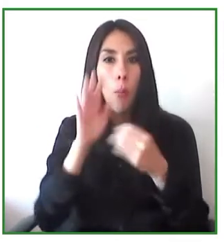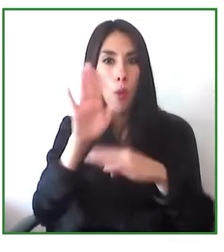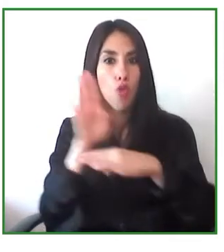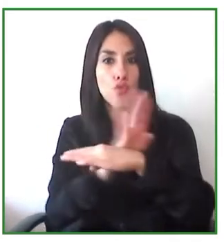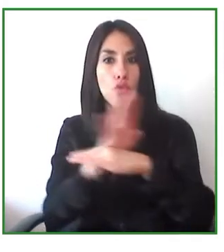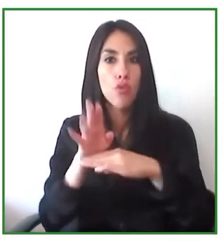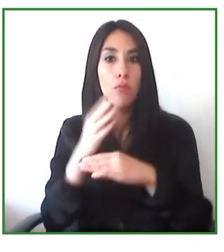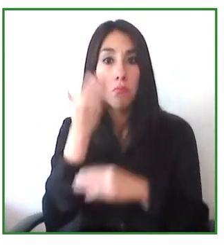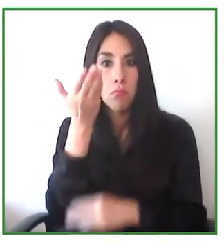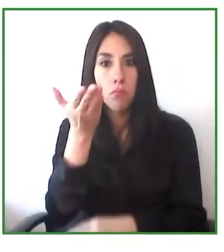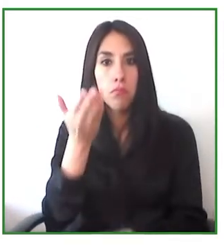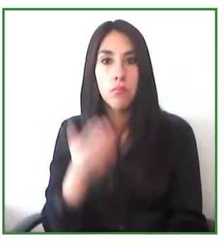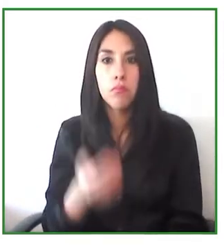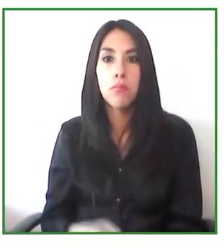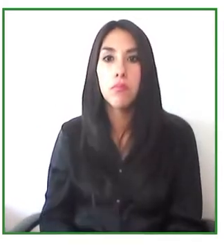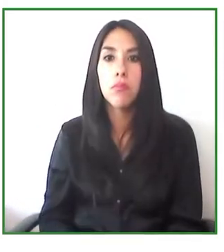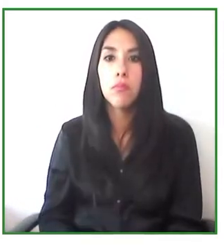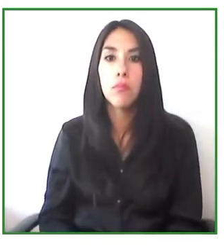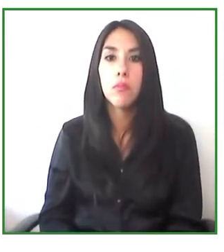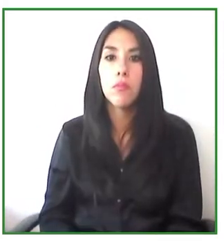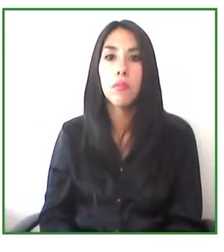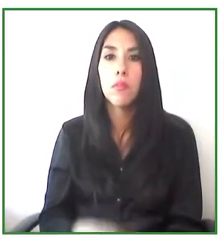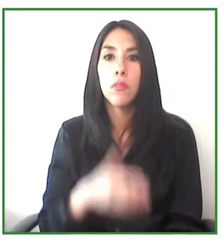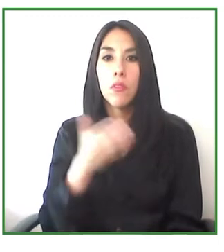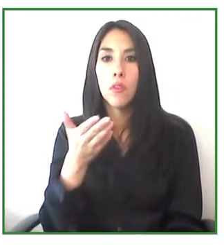plantear. Adelante, Alejandra, bienvenida.